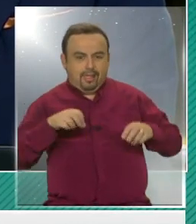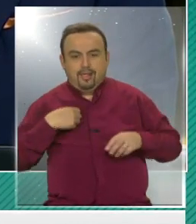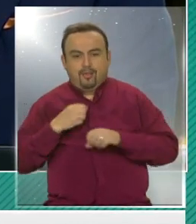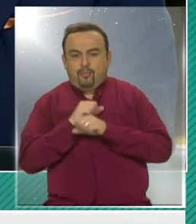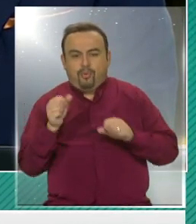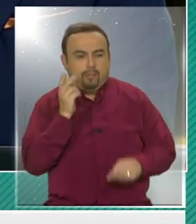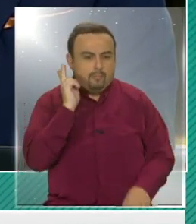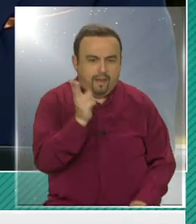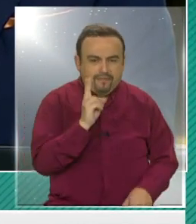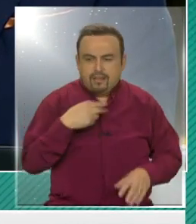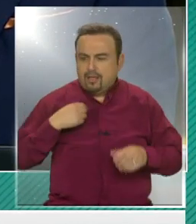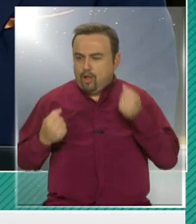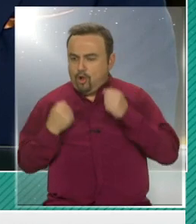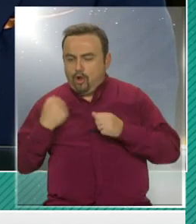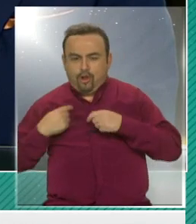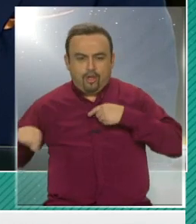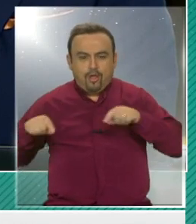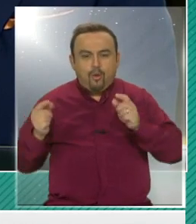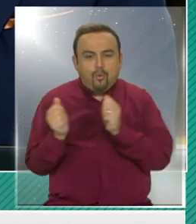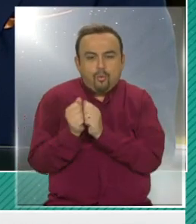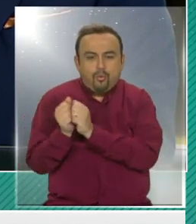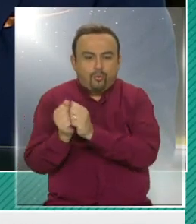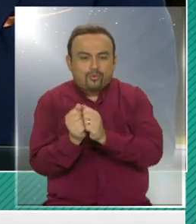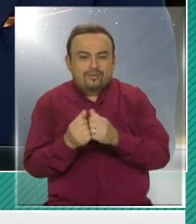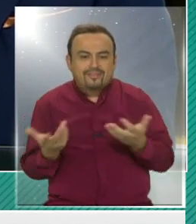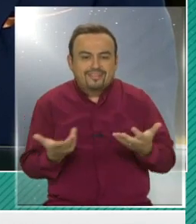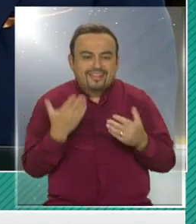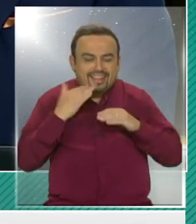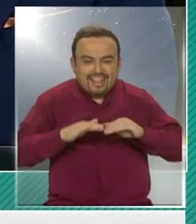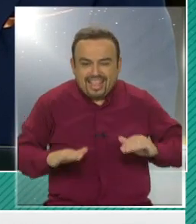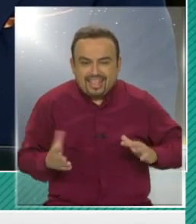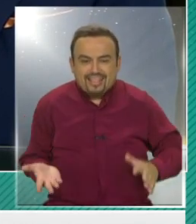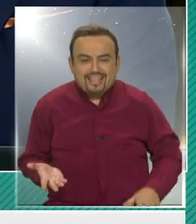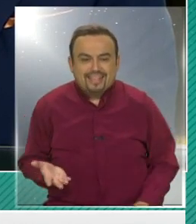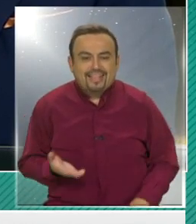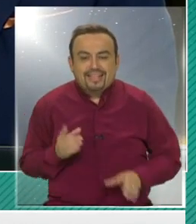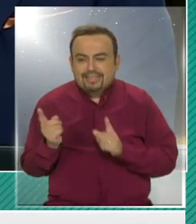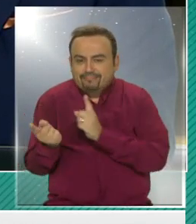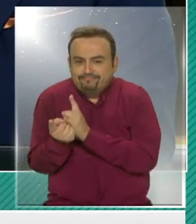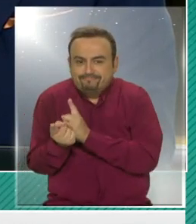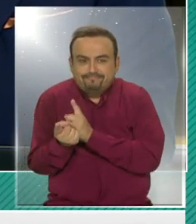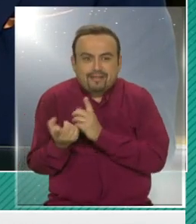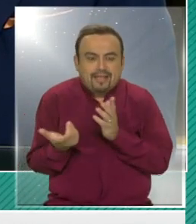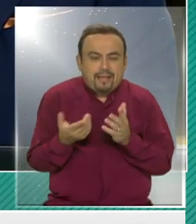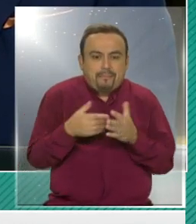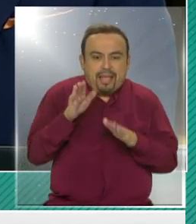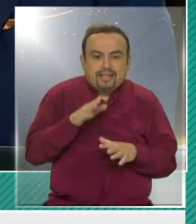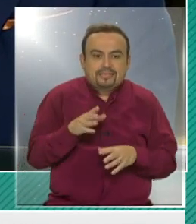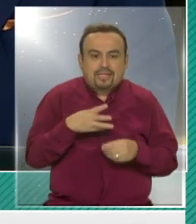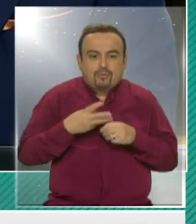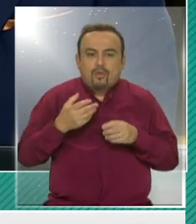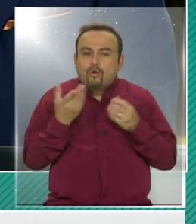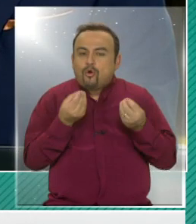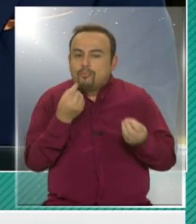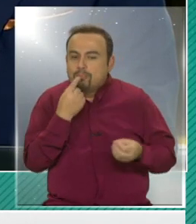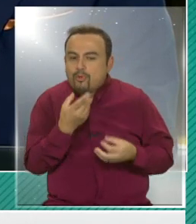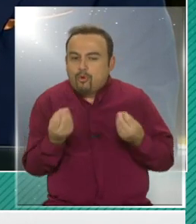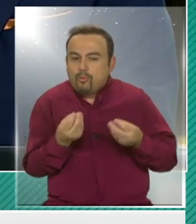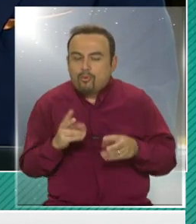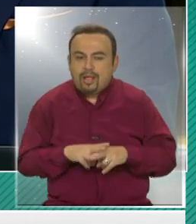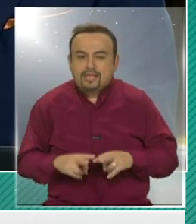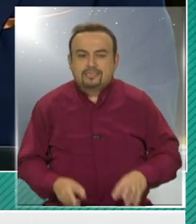prohibir juntarse a salir oa correr en el recreo básicamente tienen un contacto más estrecho incluso que los adultos cierto que podría pasar en este